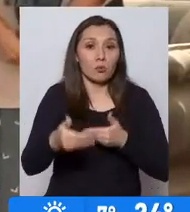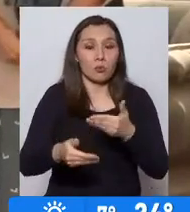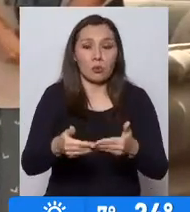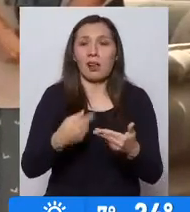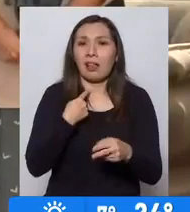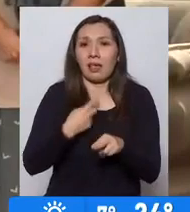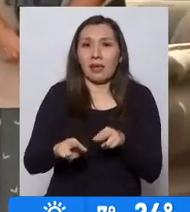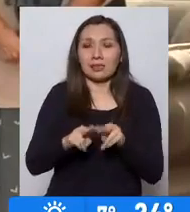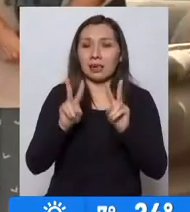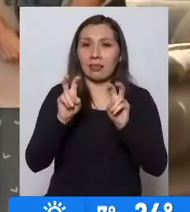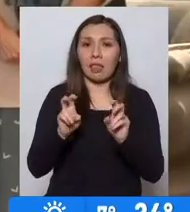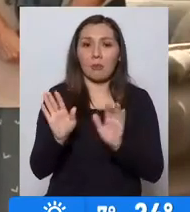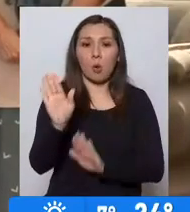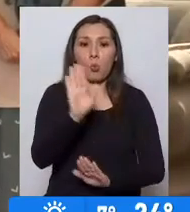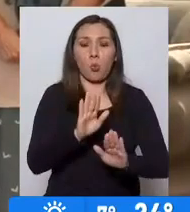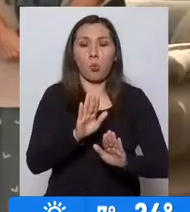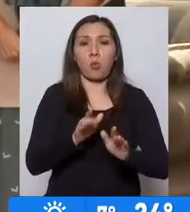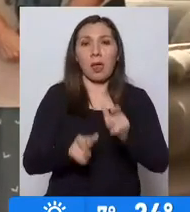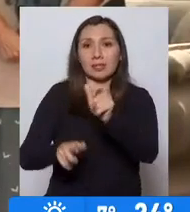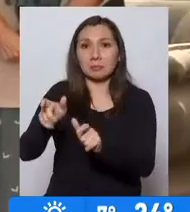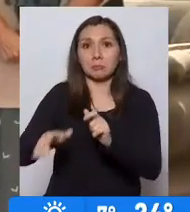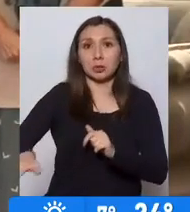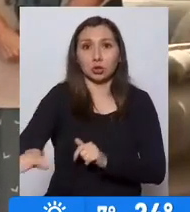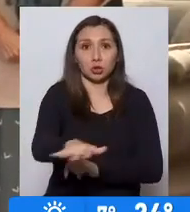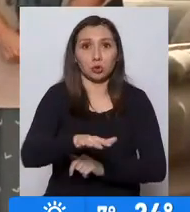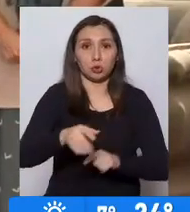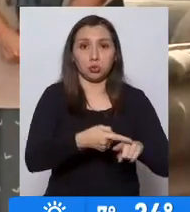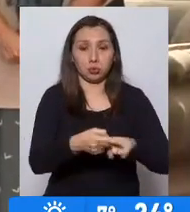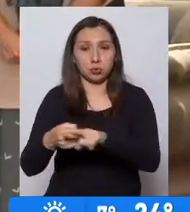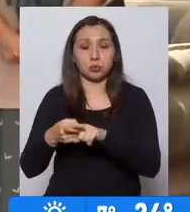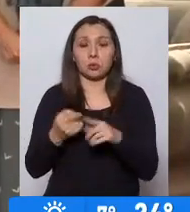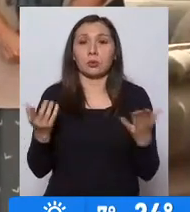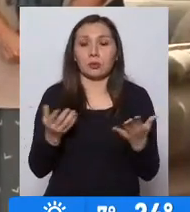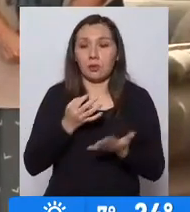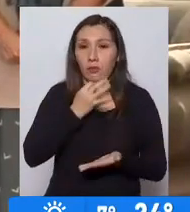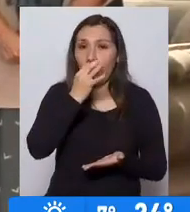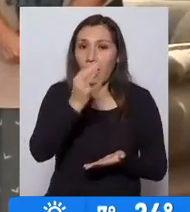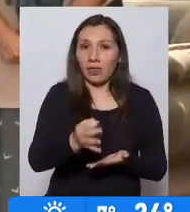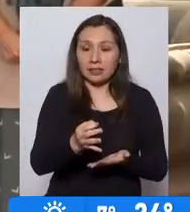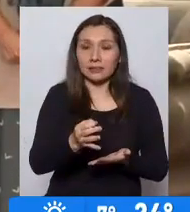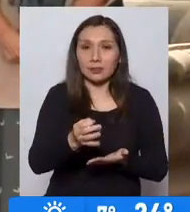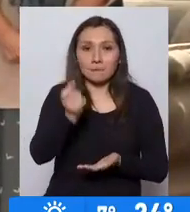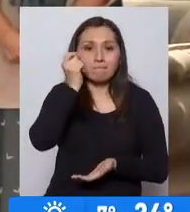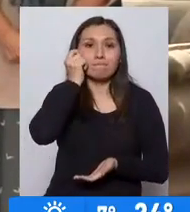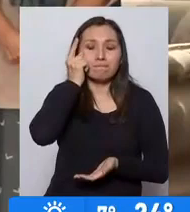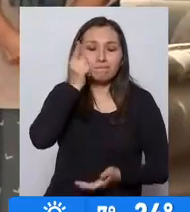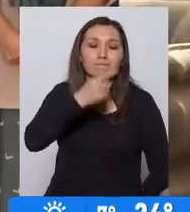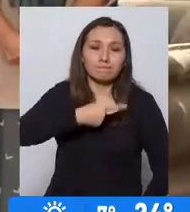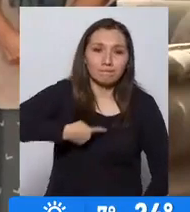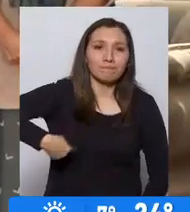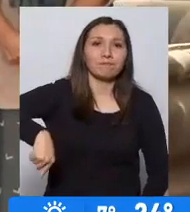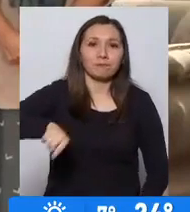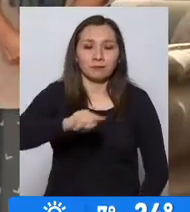hecho en materia de protección social? Y quiero decir que comprendemos